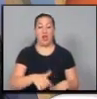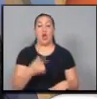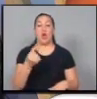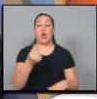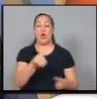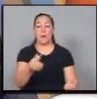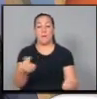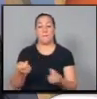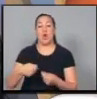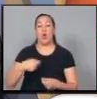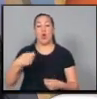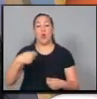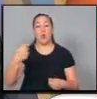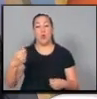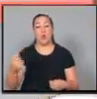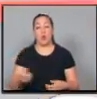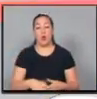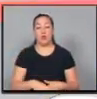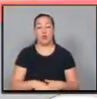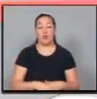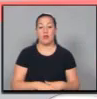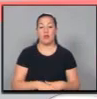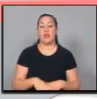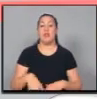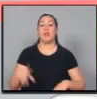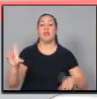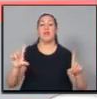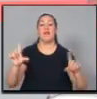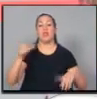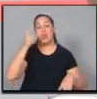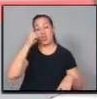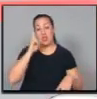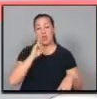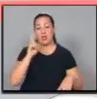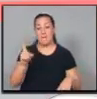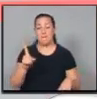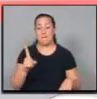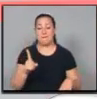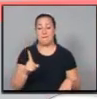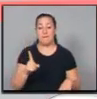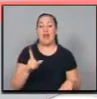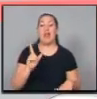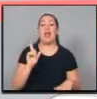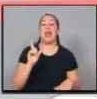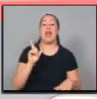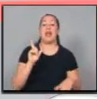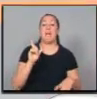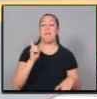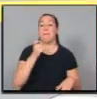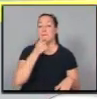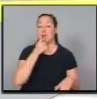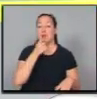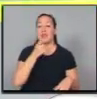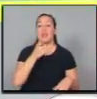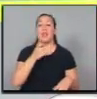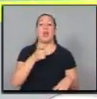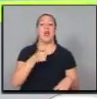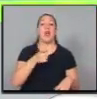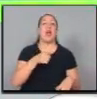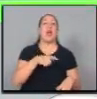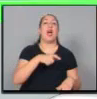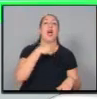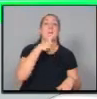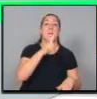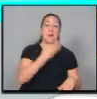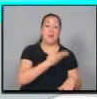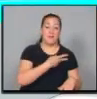claro, para comprar en cuotas. Un televisor que hoy sale 10.000 pesos a partir del 1 de febrero, y 10.000 pesos al contado y en cuotas. Al contado ¿va a salir 8 y en cuotas 10